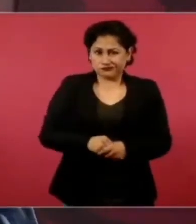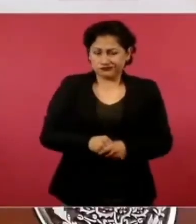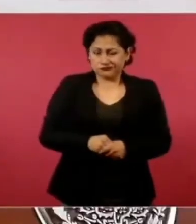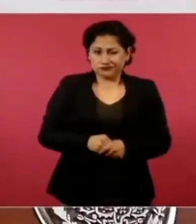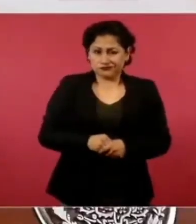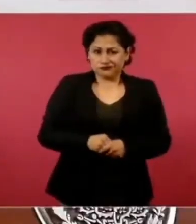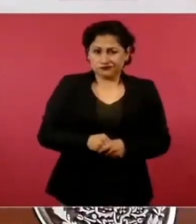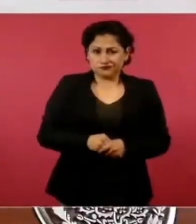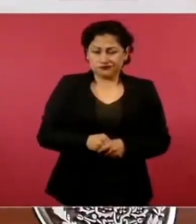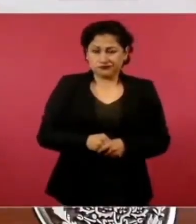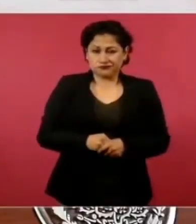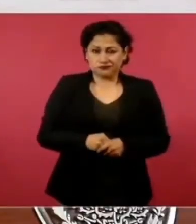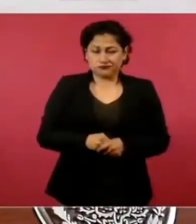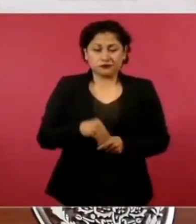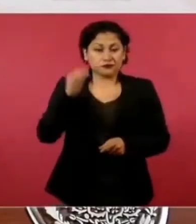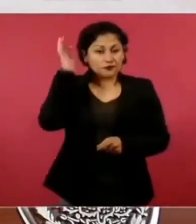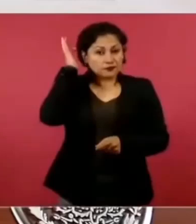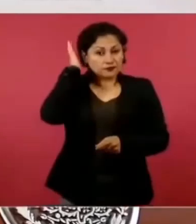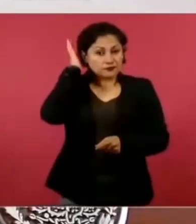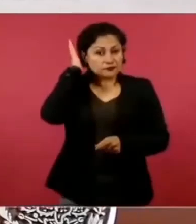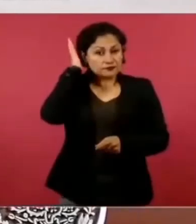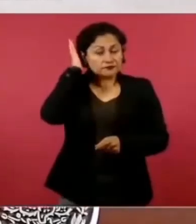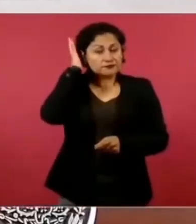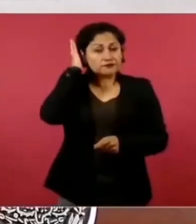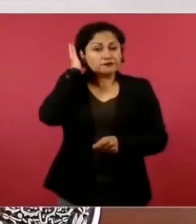Porque no nos quieren